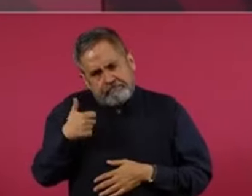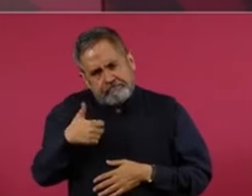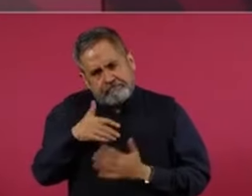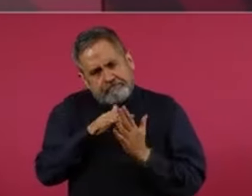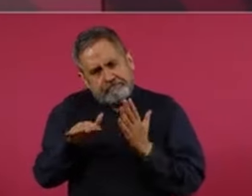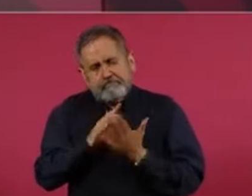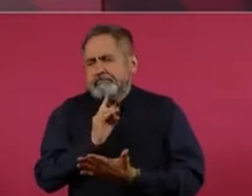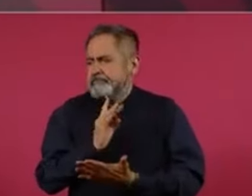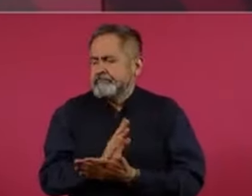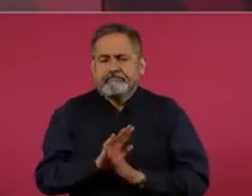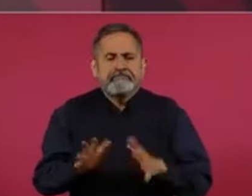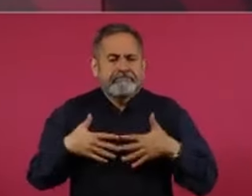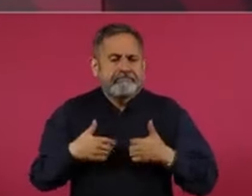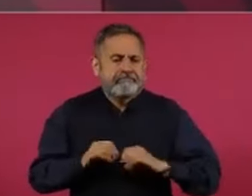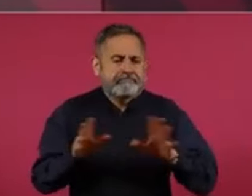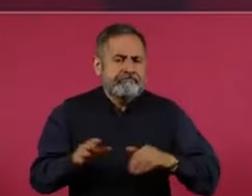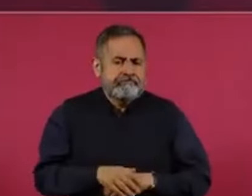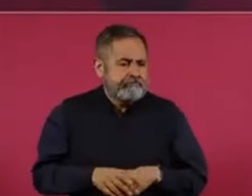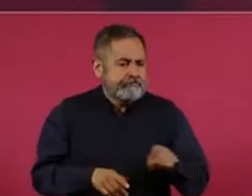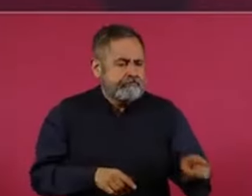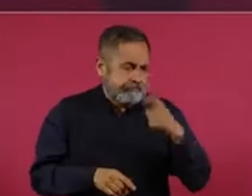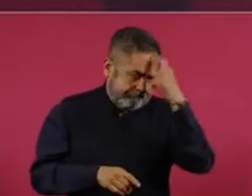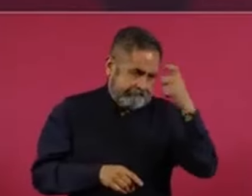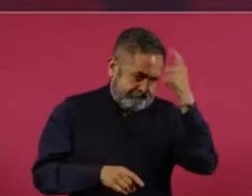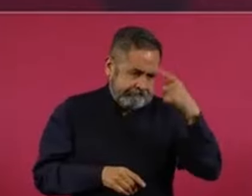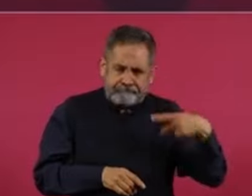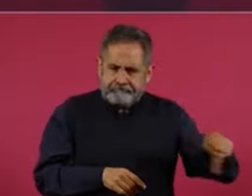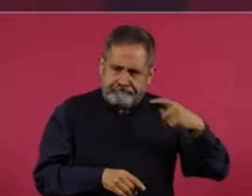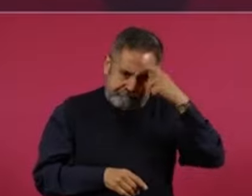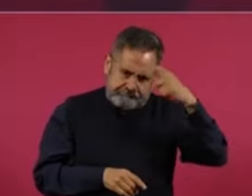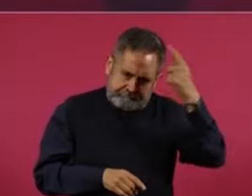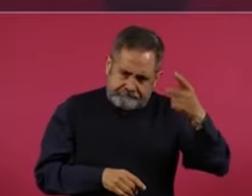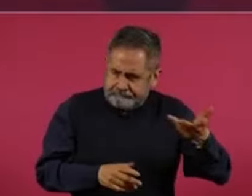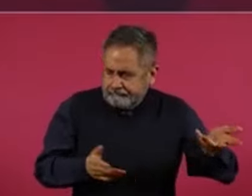te da cuenta de que es algo inventado.